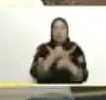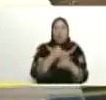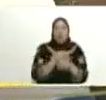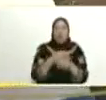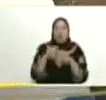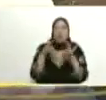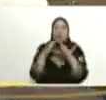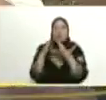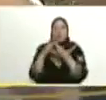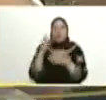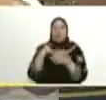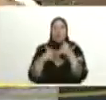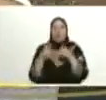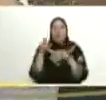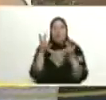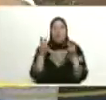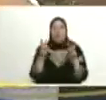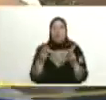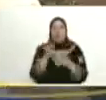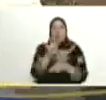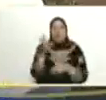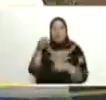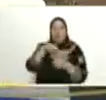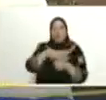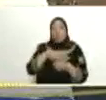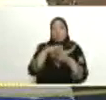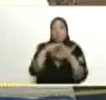Nuevo, Barrio Tricolor. Después se incorporaron